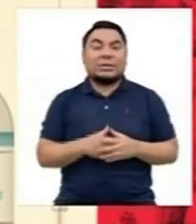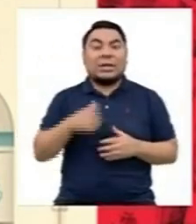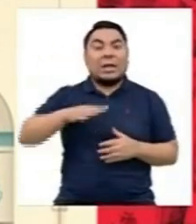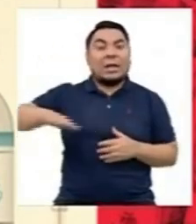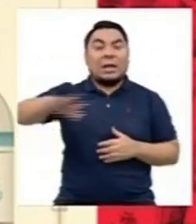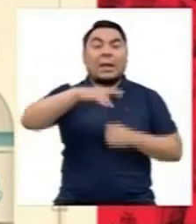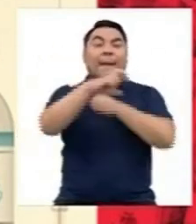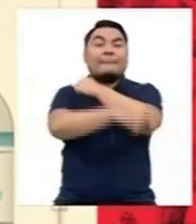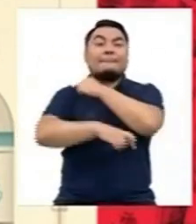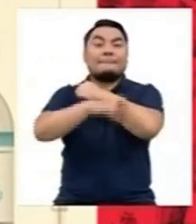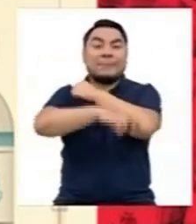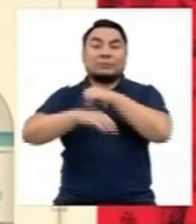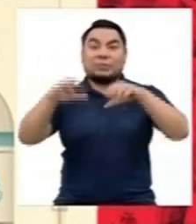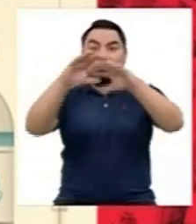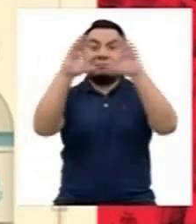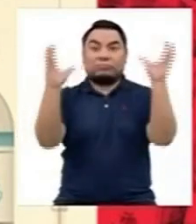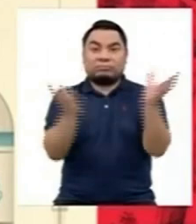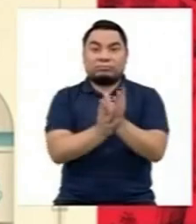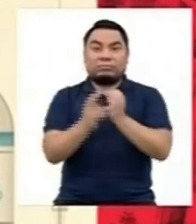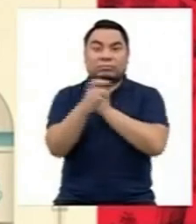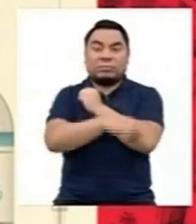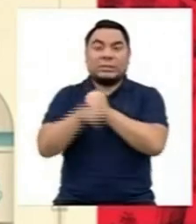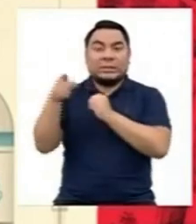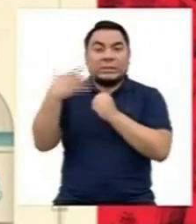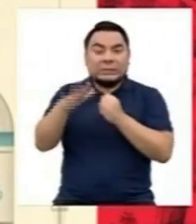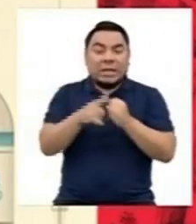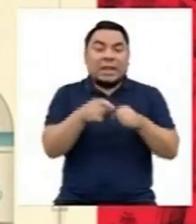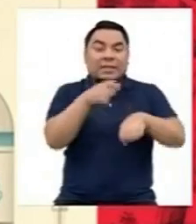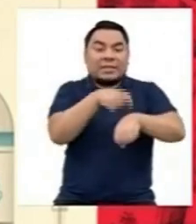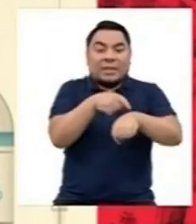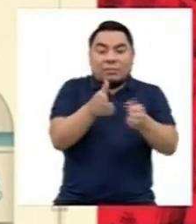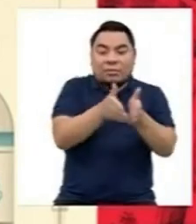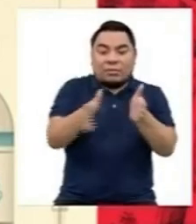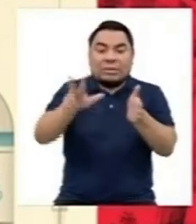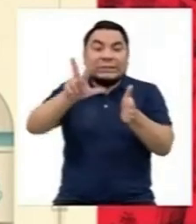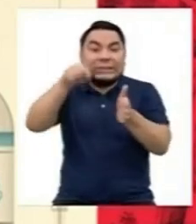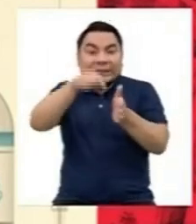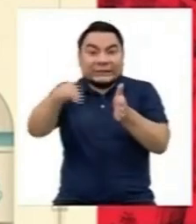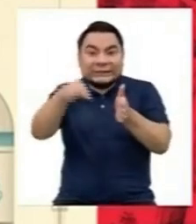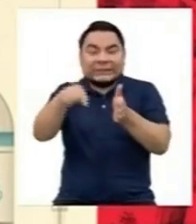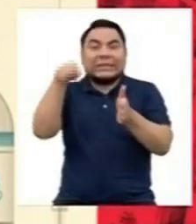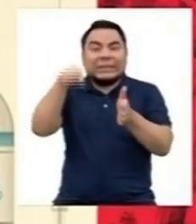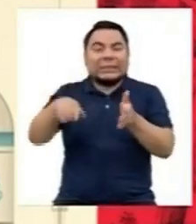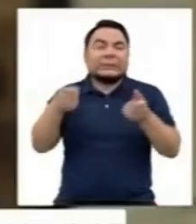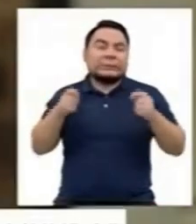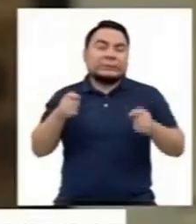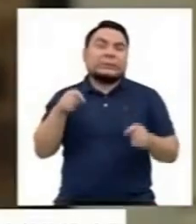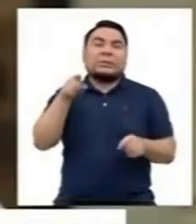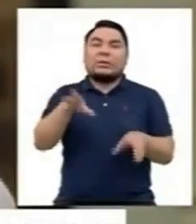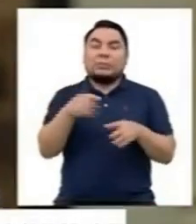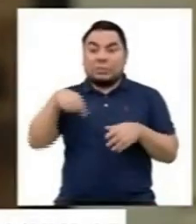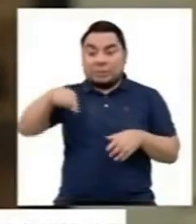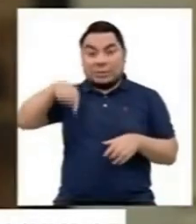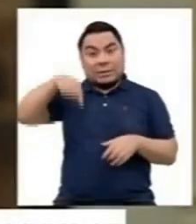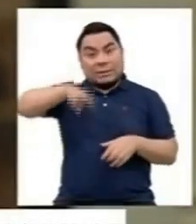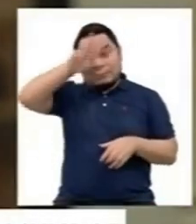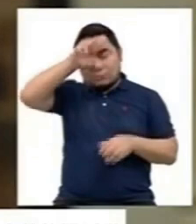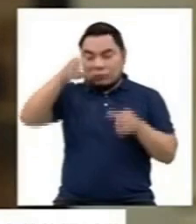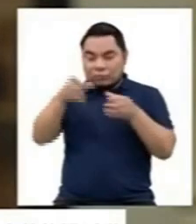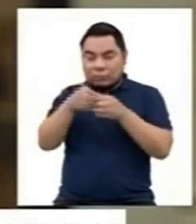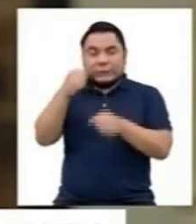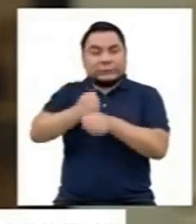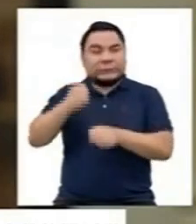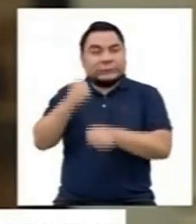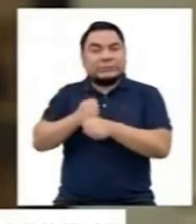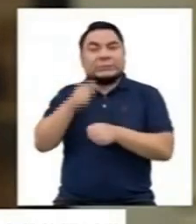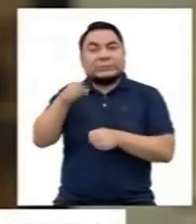no vende la vacuna, sino que tiene una comisión que se hace o se encarga de todo este despliegue. Es precisamente el que el gobierno anunció esto, ¿no? Por lo que en su